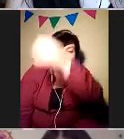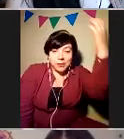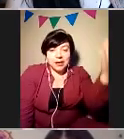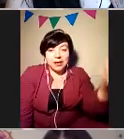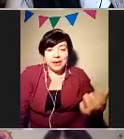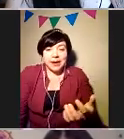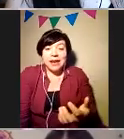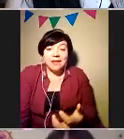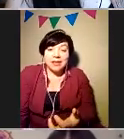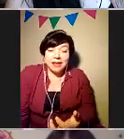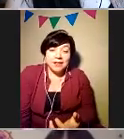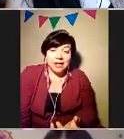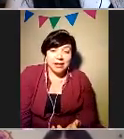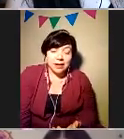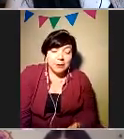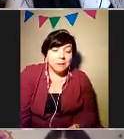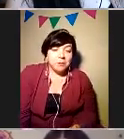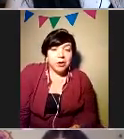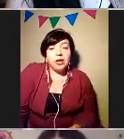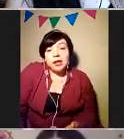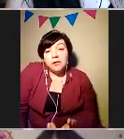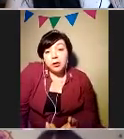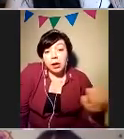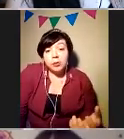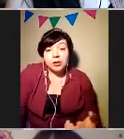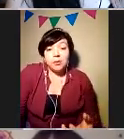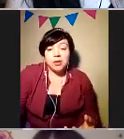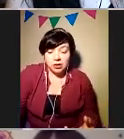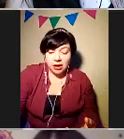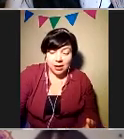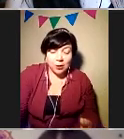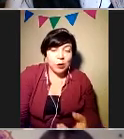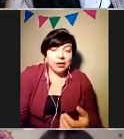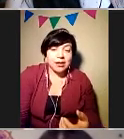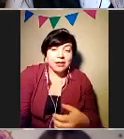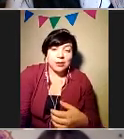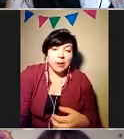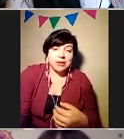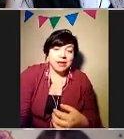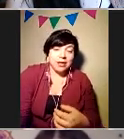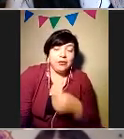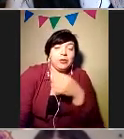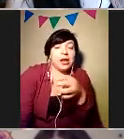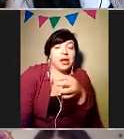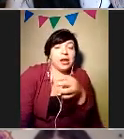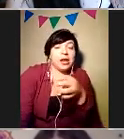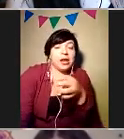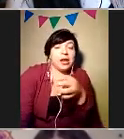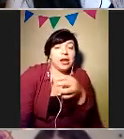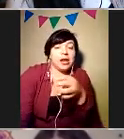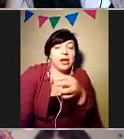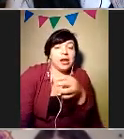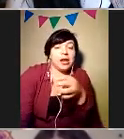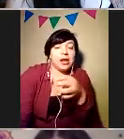esclavitud moderna que grave y terrible y grande, pero en el fondo es esto, porque son personas que no están siendo capaces de disfrutar